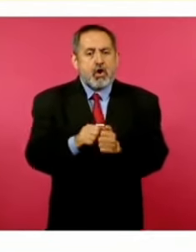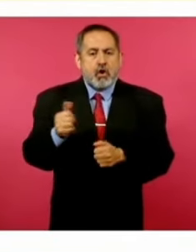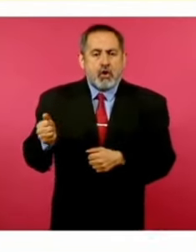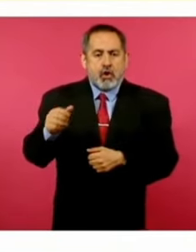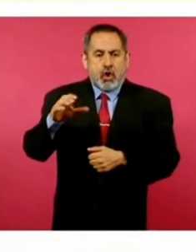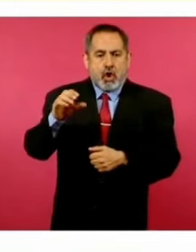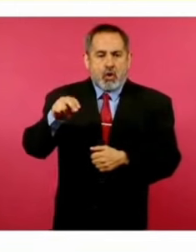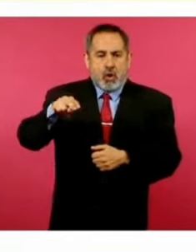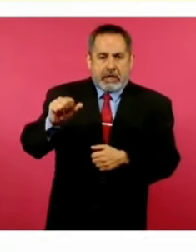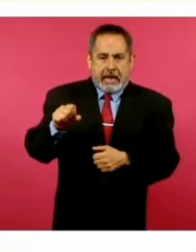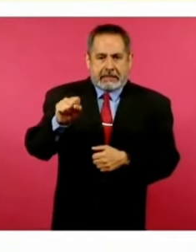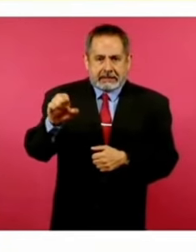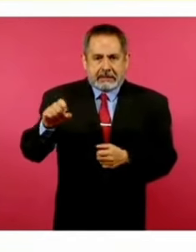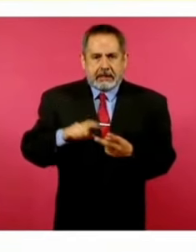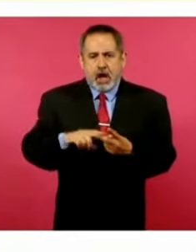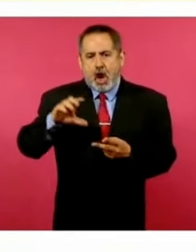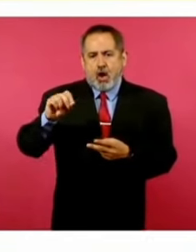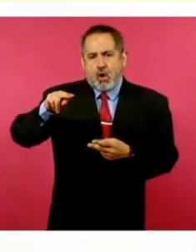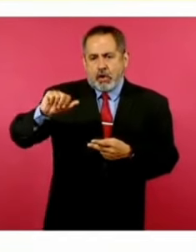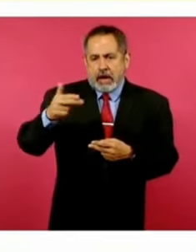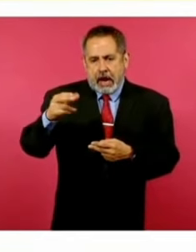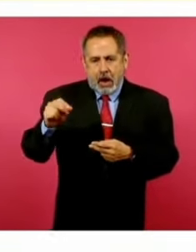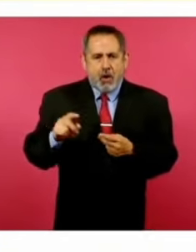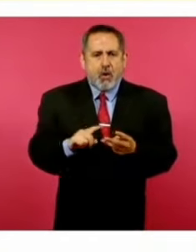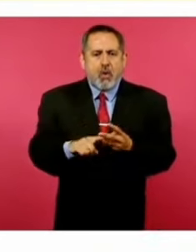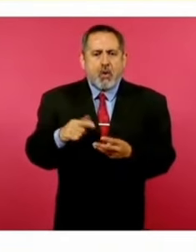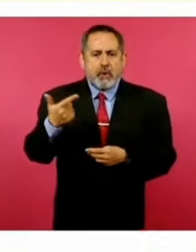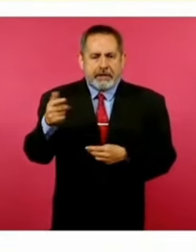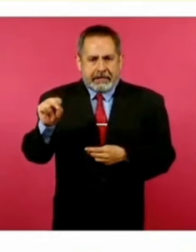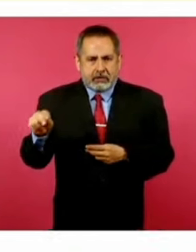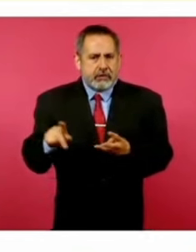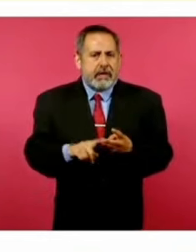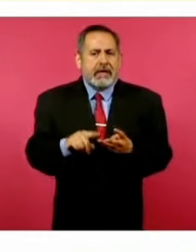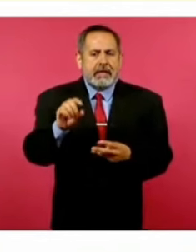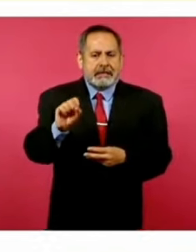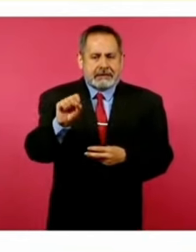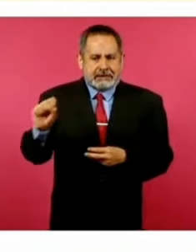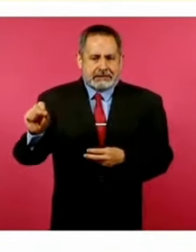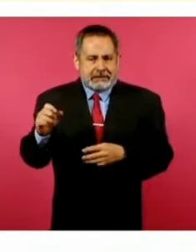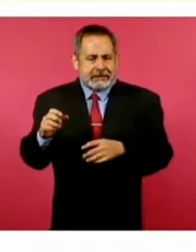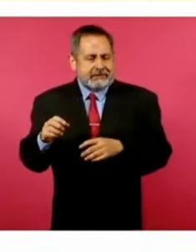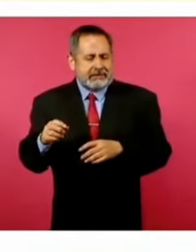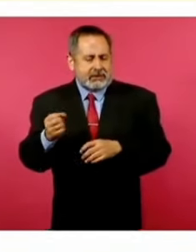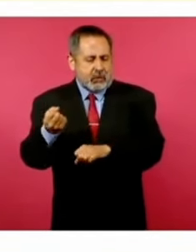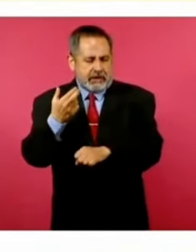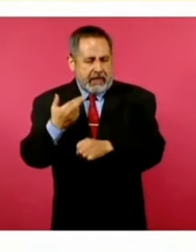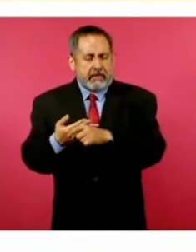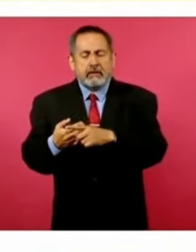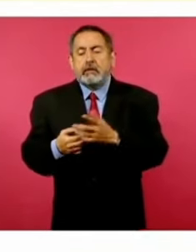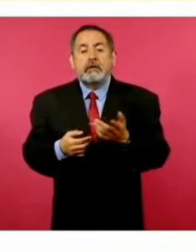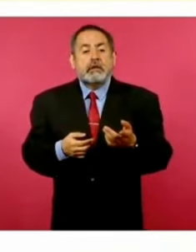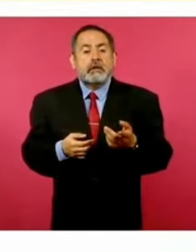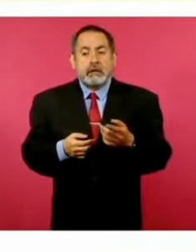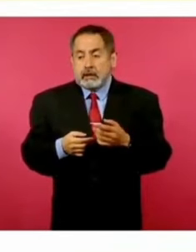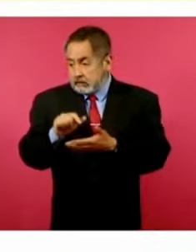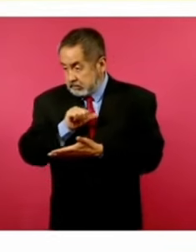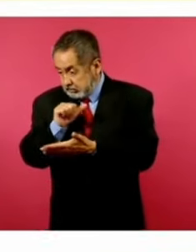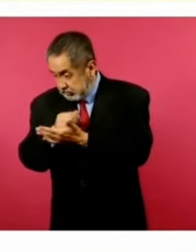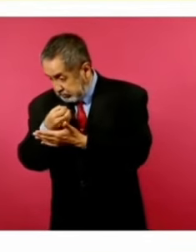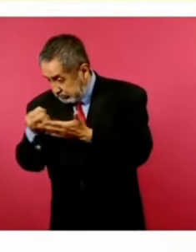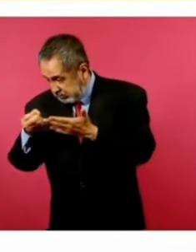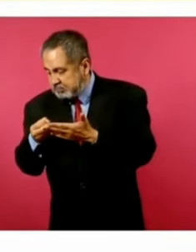de conace de la guardia nacional y de la Secretaría de Seguridad Estatal tras complementar una orden de aprehensión